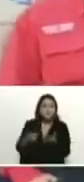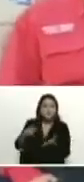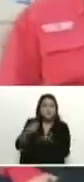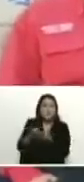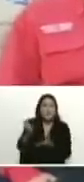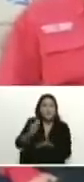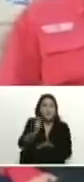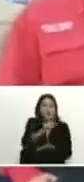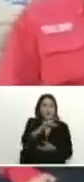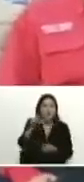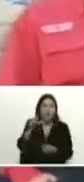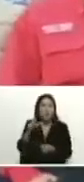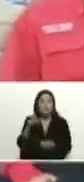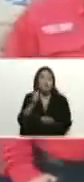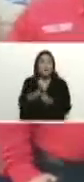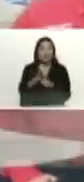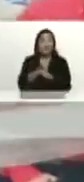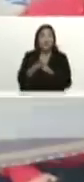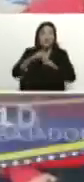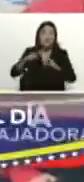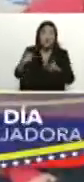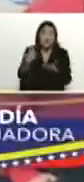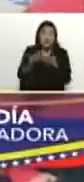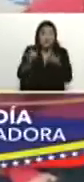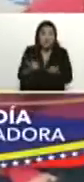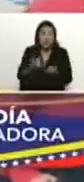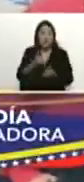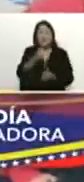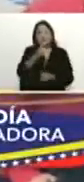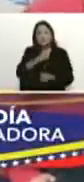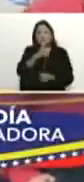ahora tenemos que resistir y resistir con fuerza.